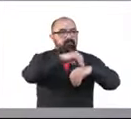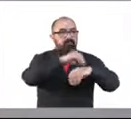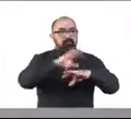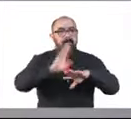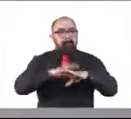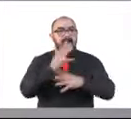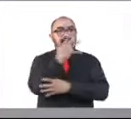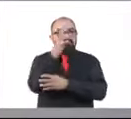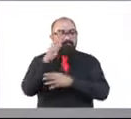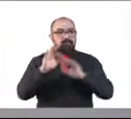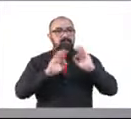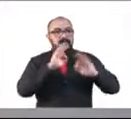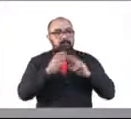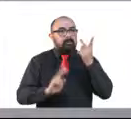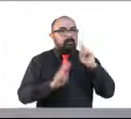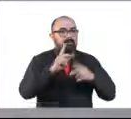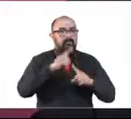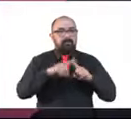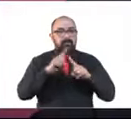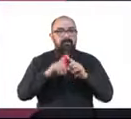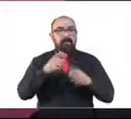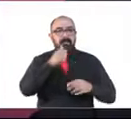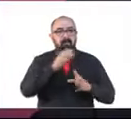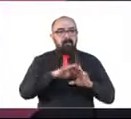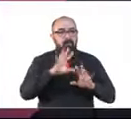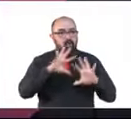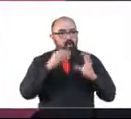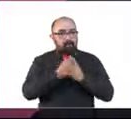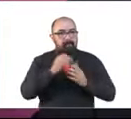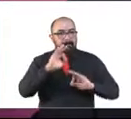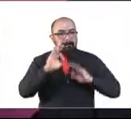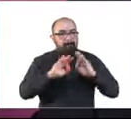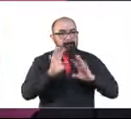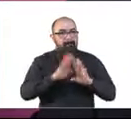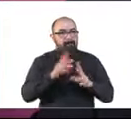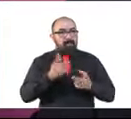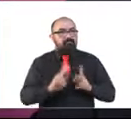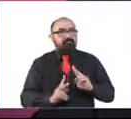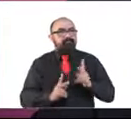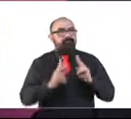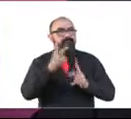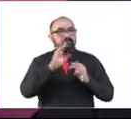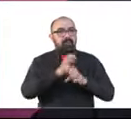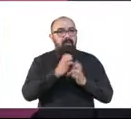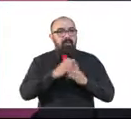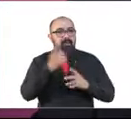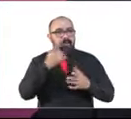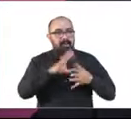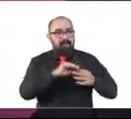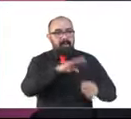tiempo toda la zona que tiene que ver con la producción agrícola, que es de la que hablaba Julia.